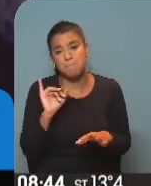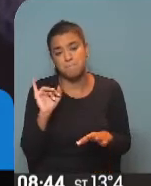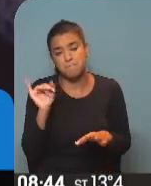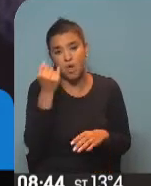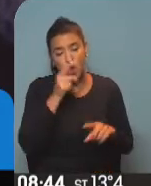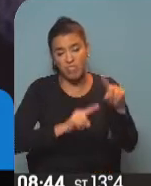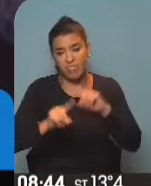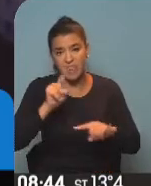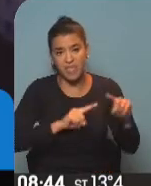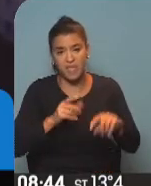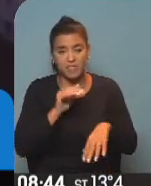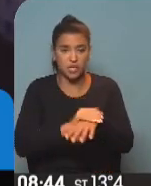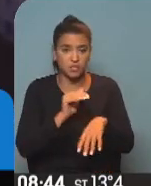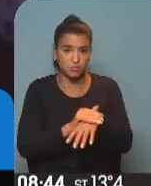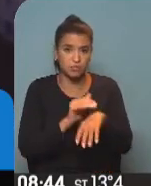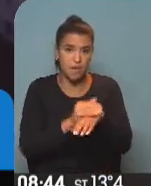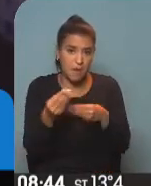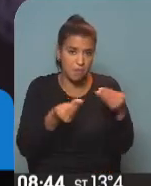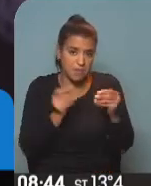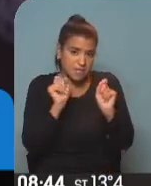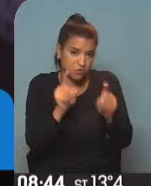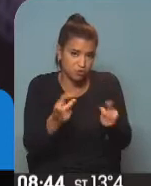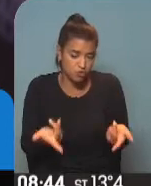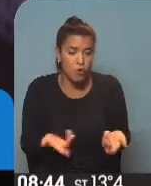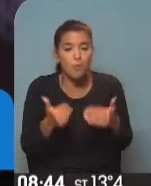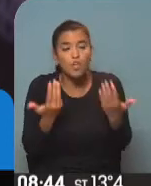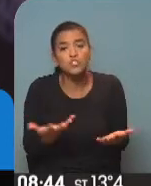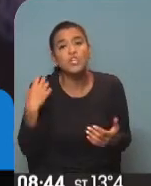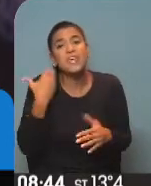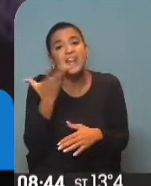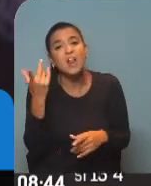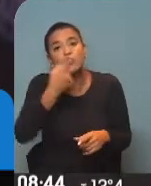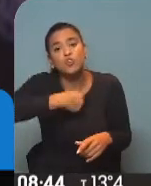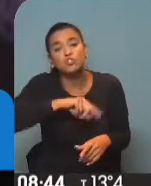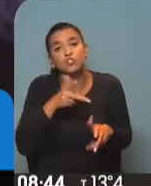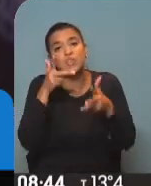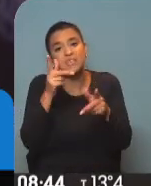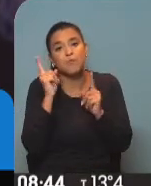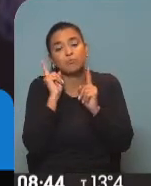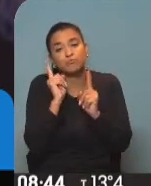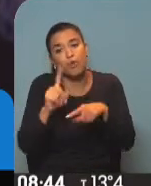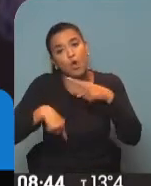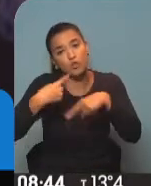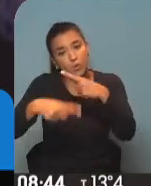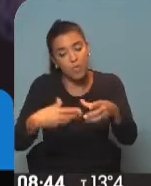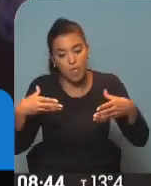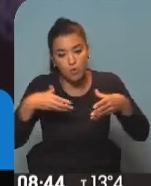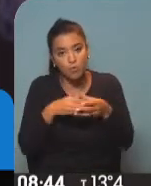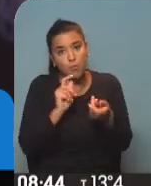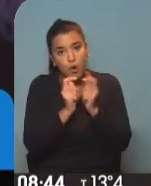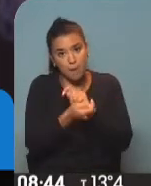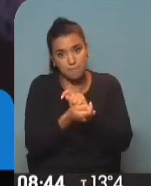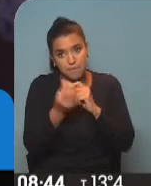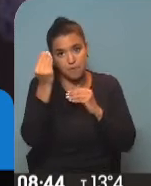dirigentes para estar a cargo de esas administraciones por eso es que en general nosotros hablamos de la continuidad de cambiemos en esta